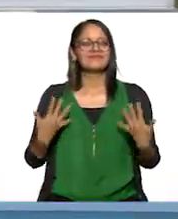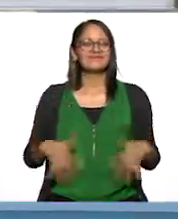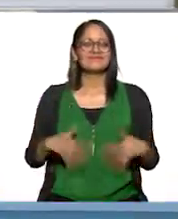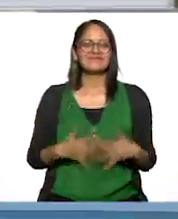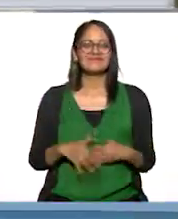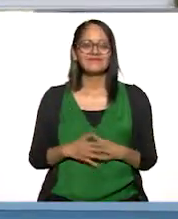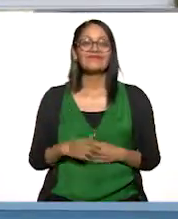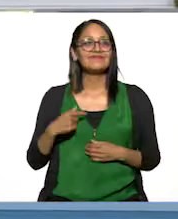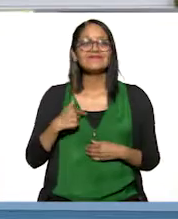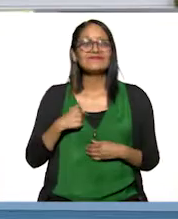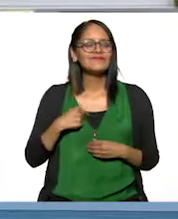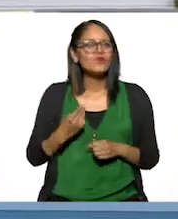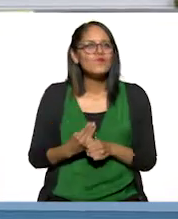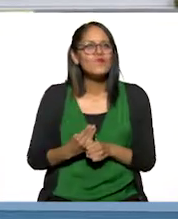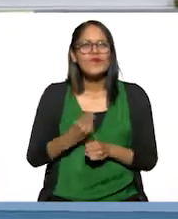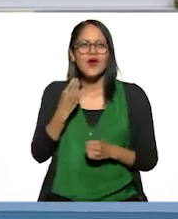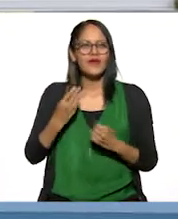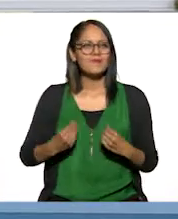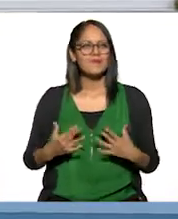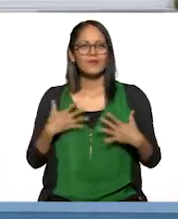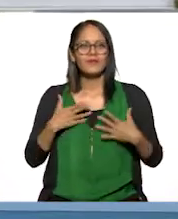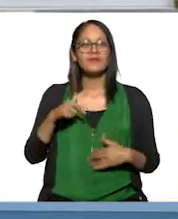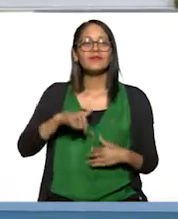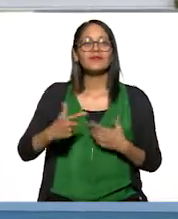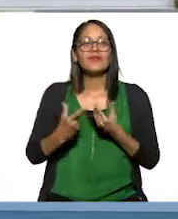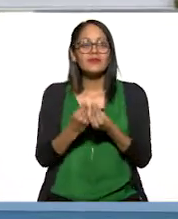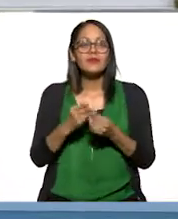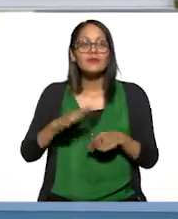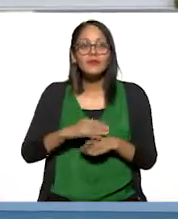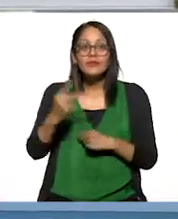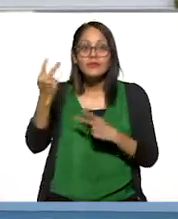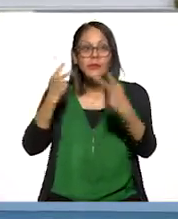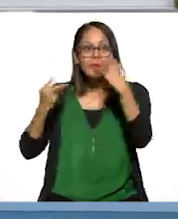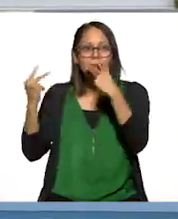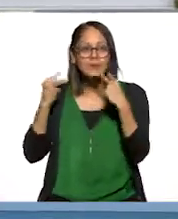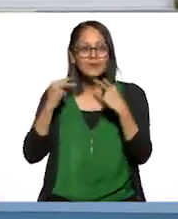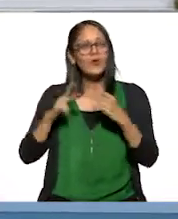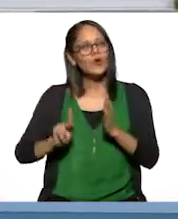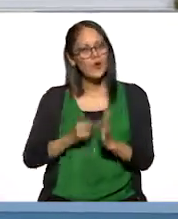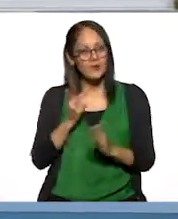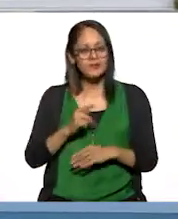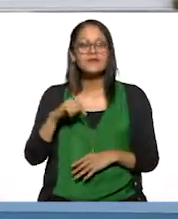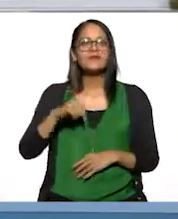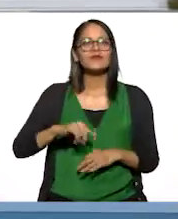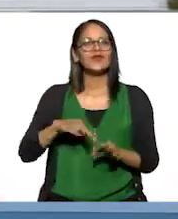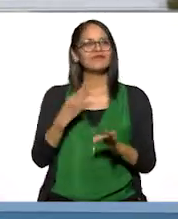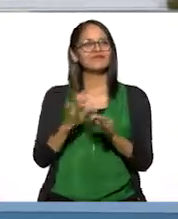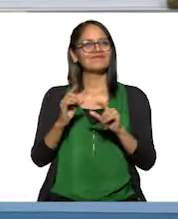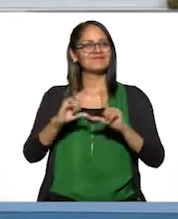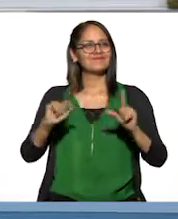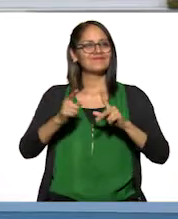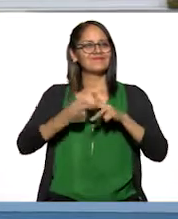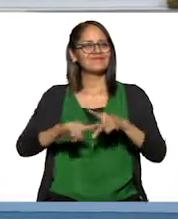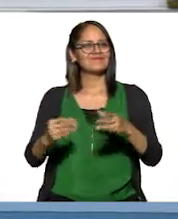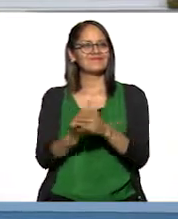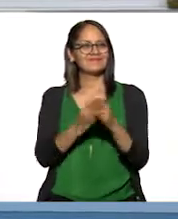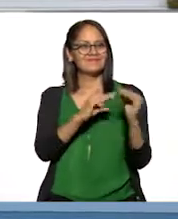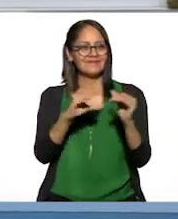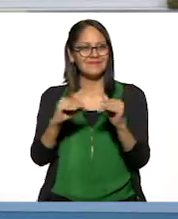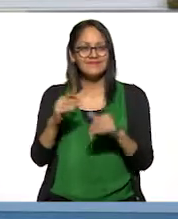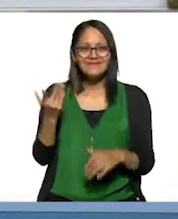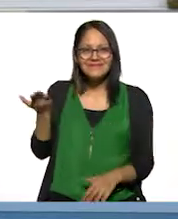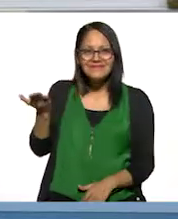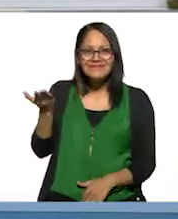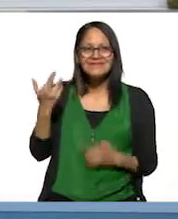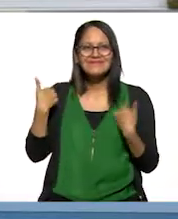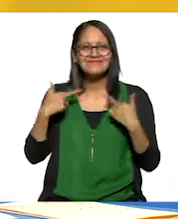¡Ay! Estoy muy, muy, muy emocionada de estar con ustedes, que nos ven desde su casa una vez más. Y estoy listísima para la clase, Jenny,